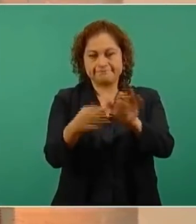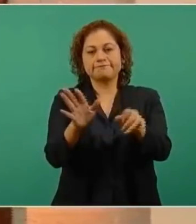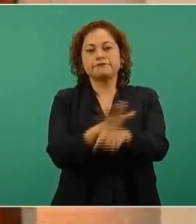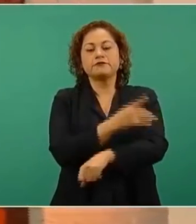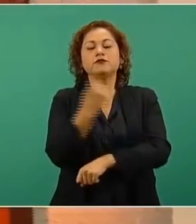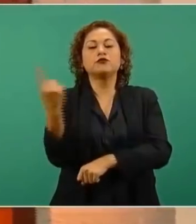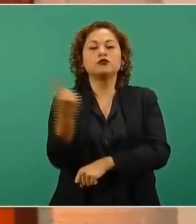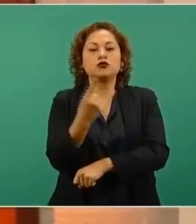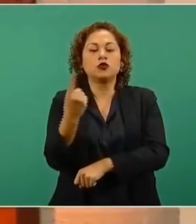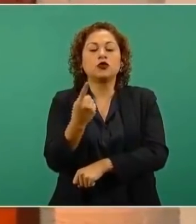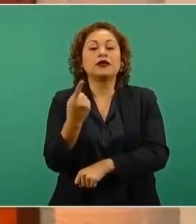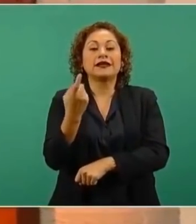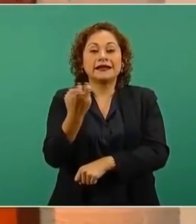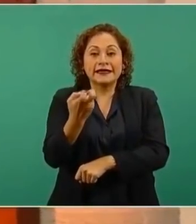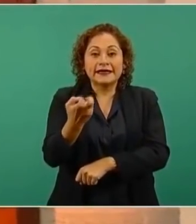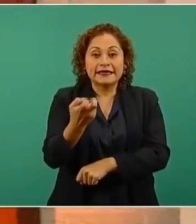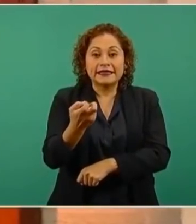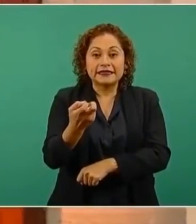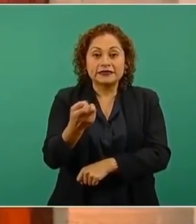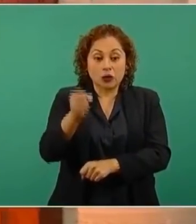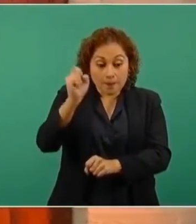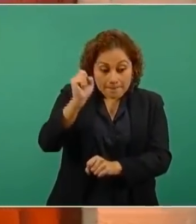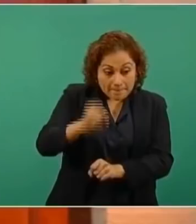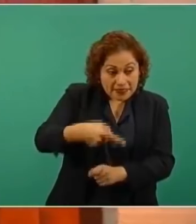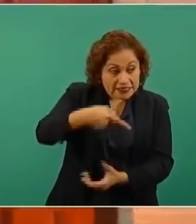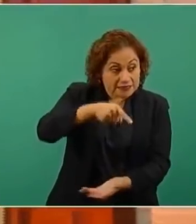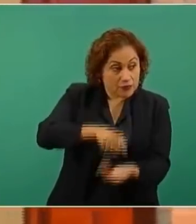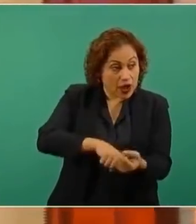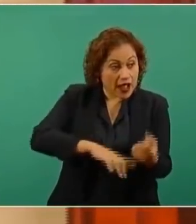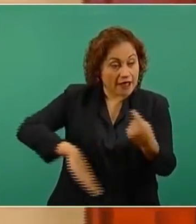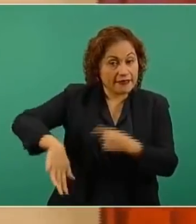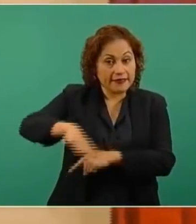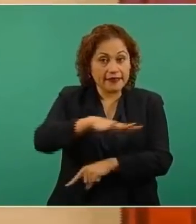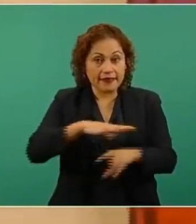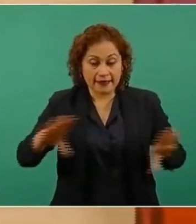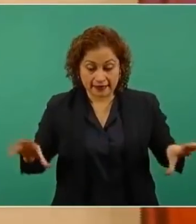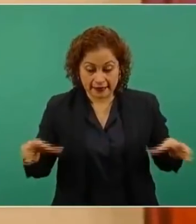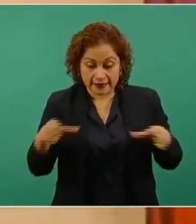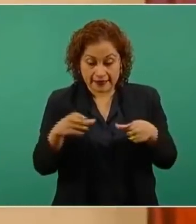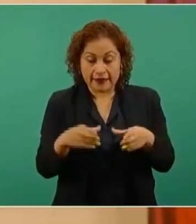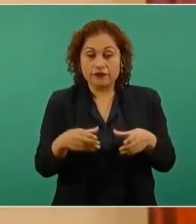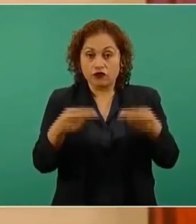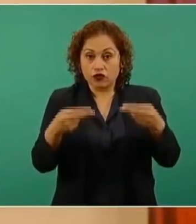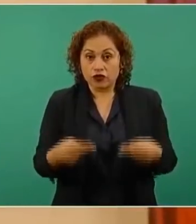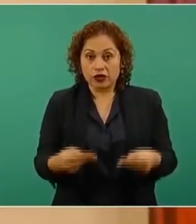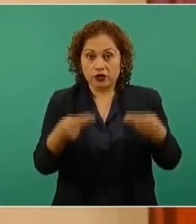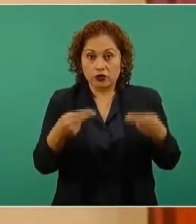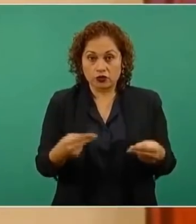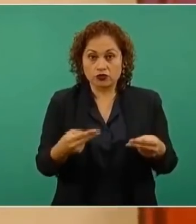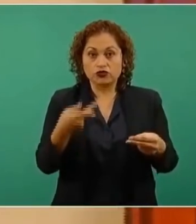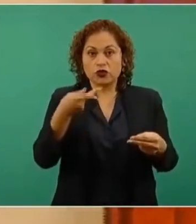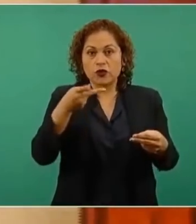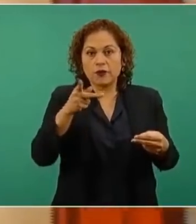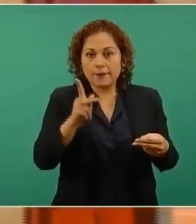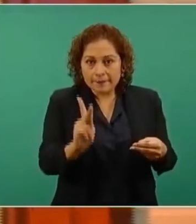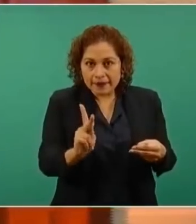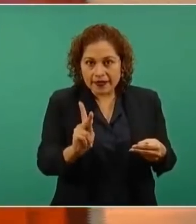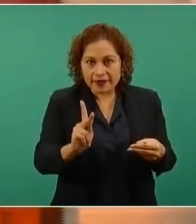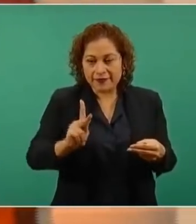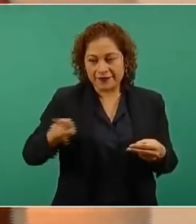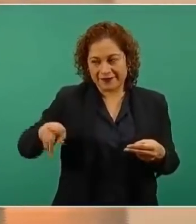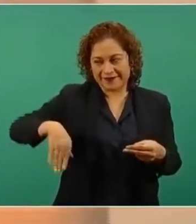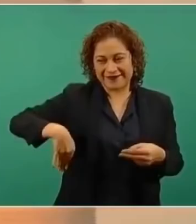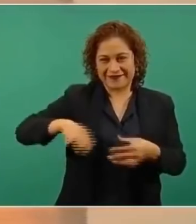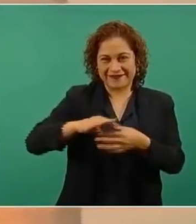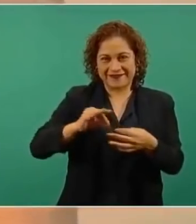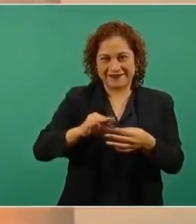autoabasto, que es autoconsumo, va integrando socios, pues realmente socios, como lo comentó el licenciado Bartlett,